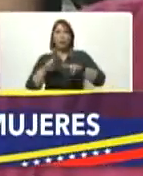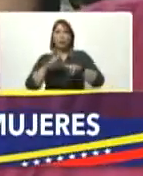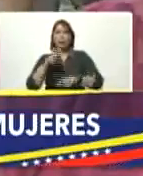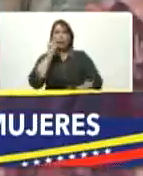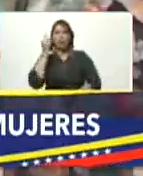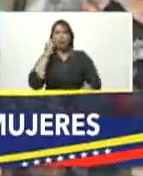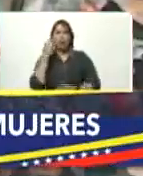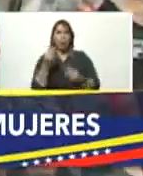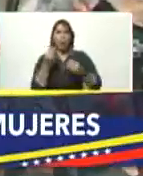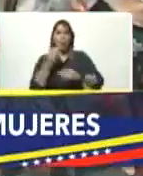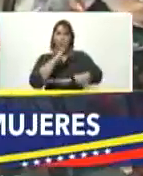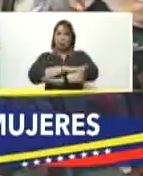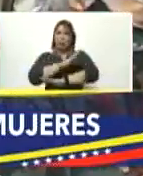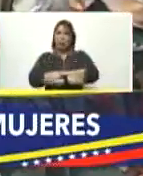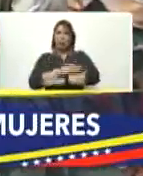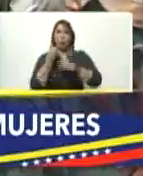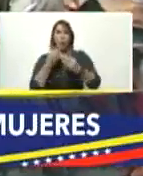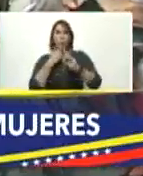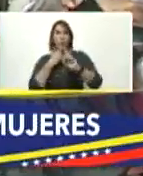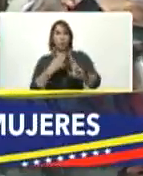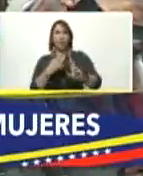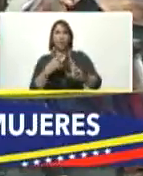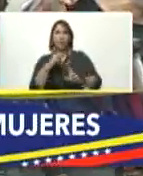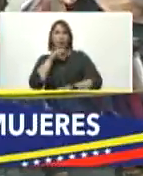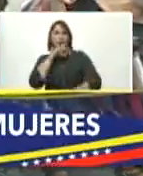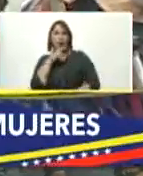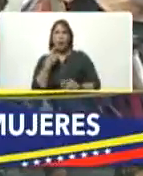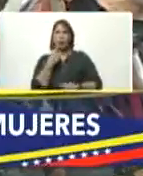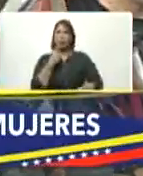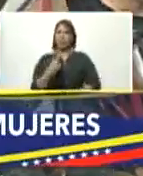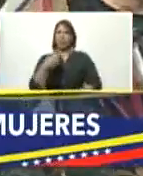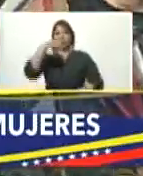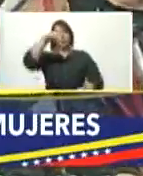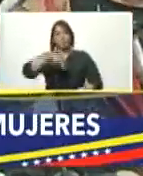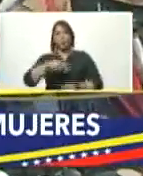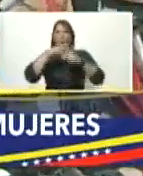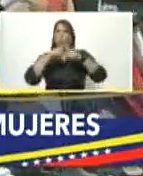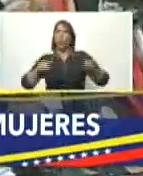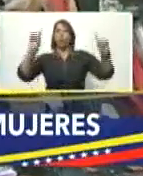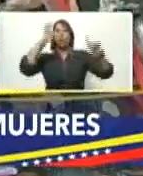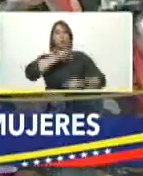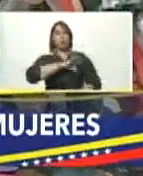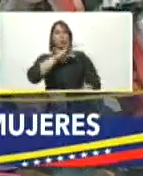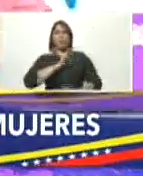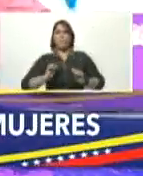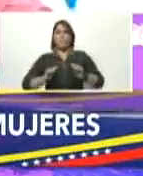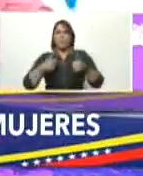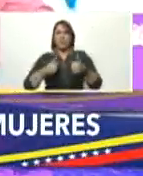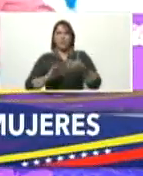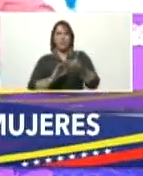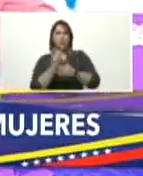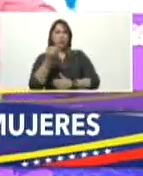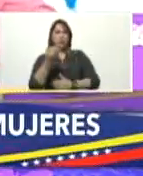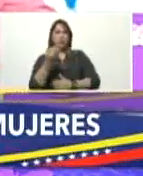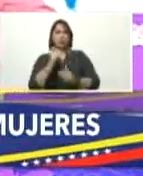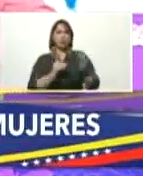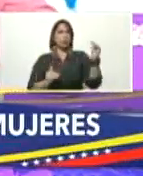se tratan, cómo hablan y dice, esta es otra sociedad que empieza a emerger y va a ser